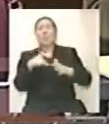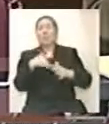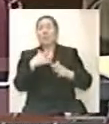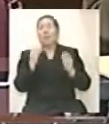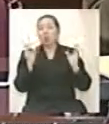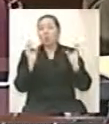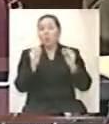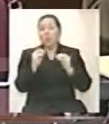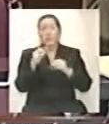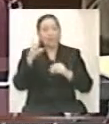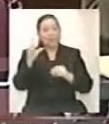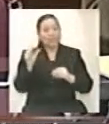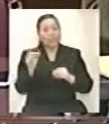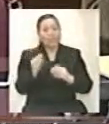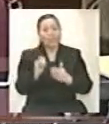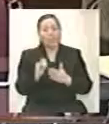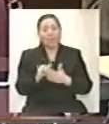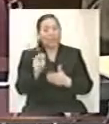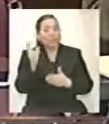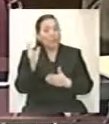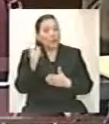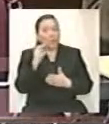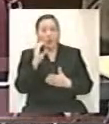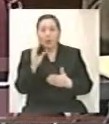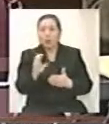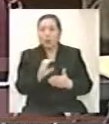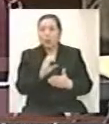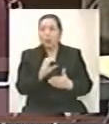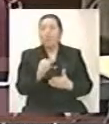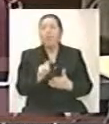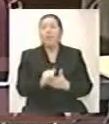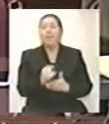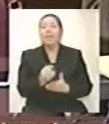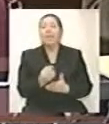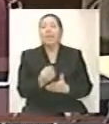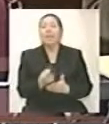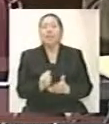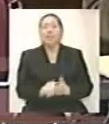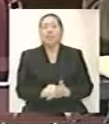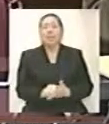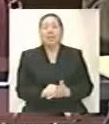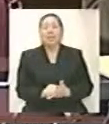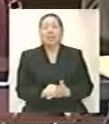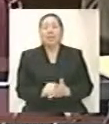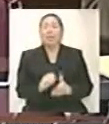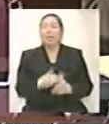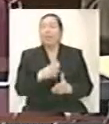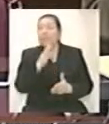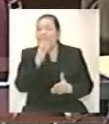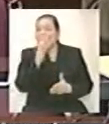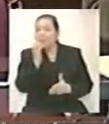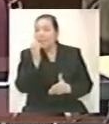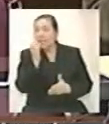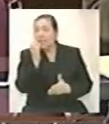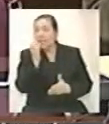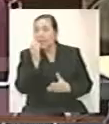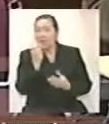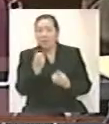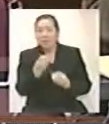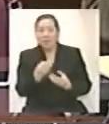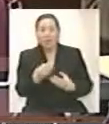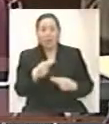las lunas sangrantes. Él ha escuchado los coros agitados de orquídeas epífitas entre silencios de piedra y